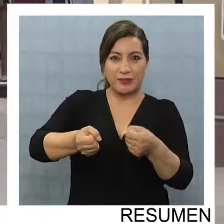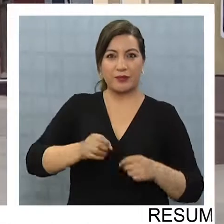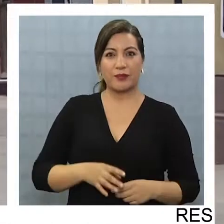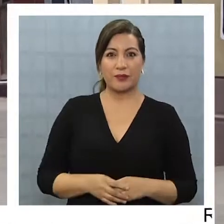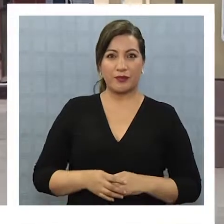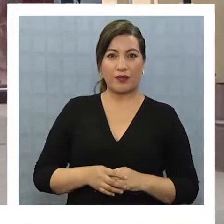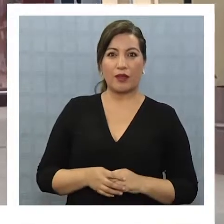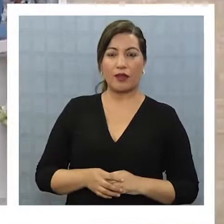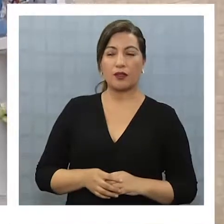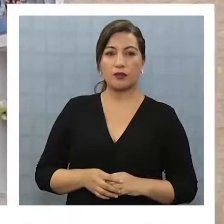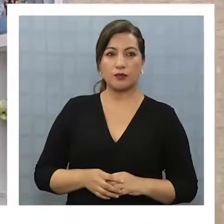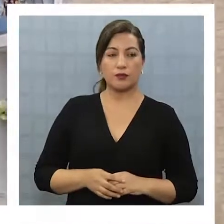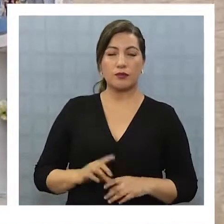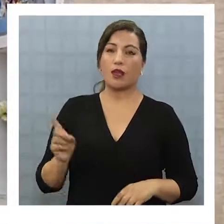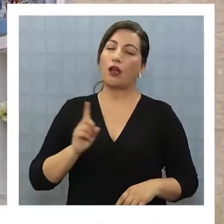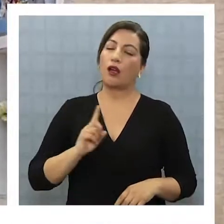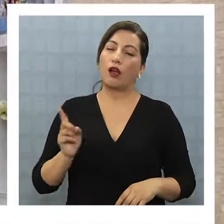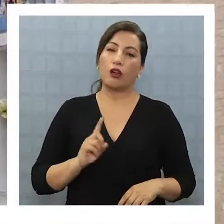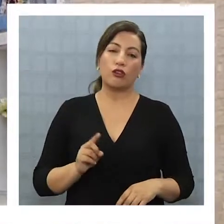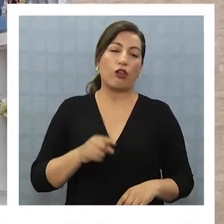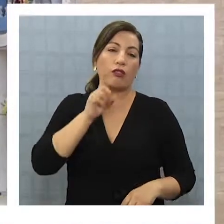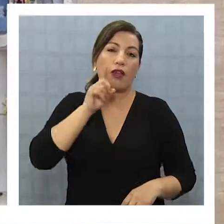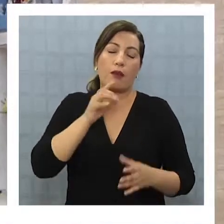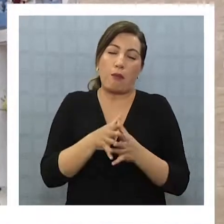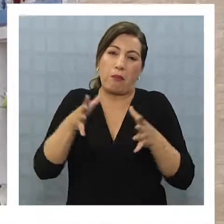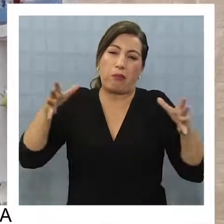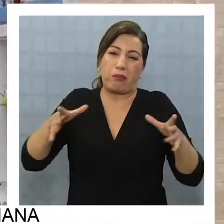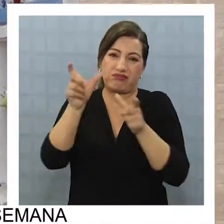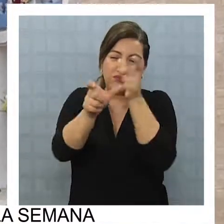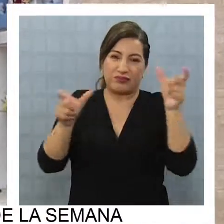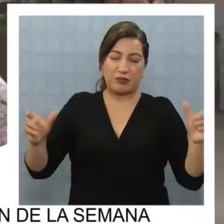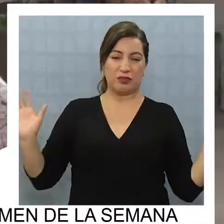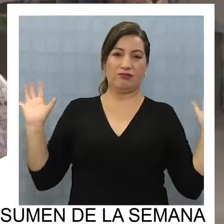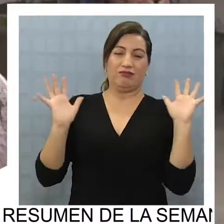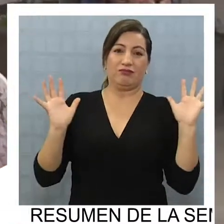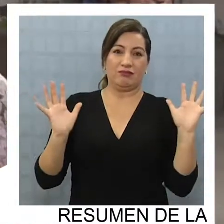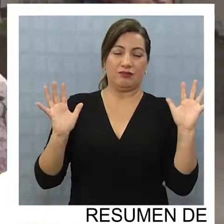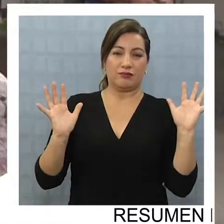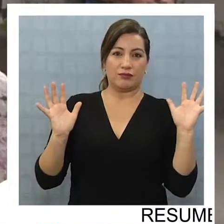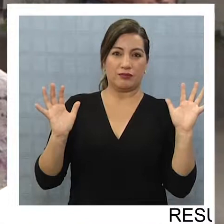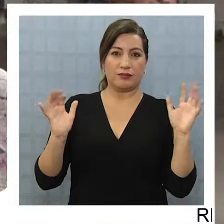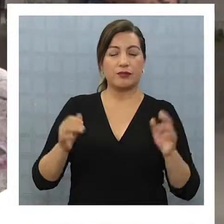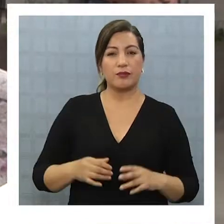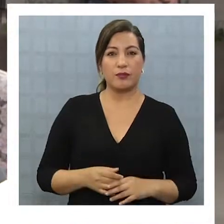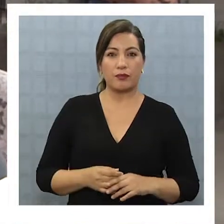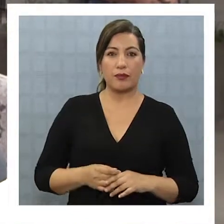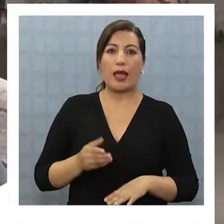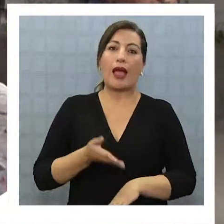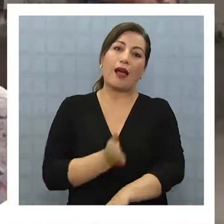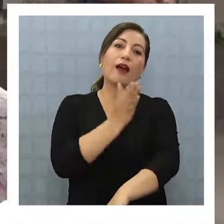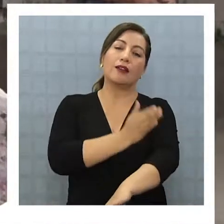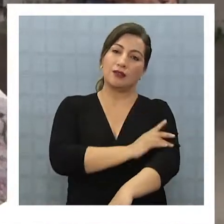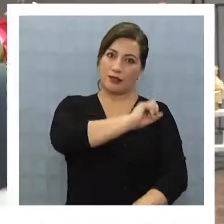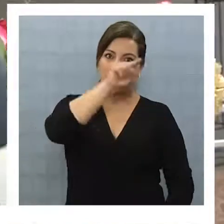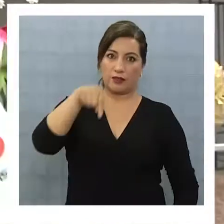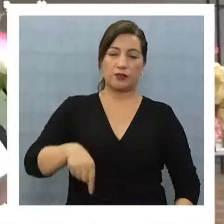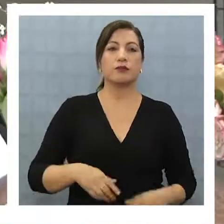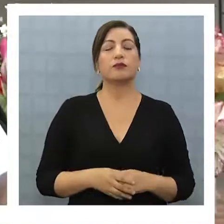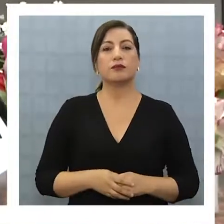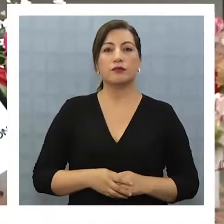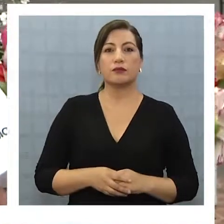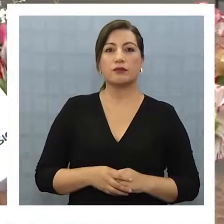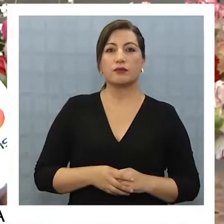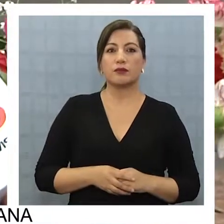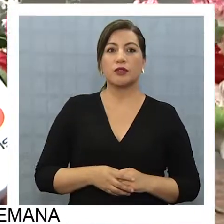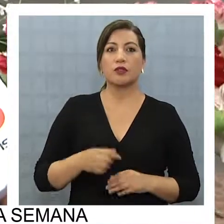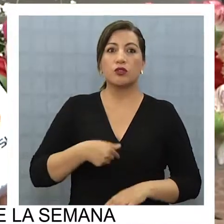para no tener la aglomeración de la gente, venimos antes. Sí, pues